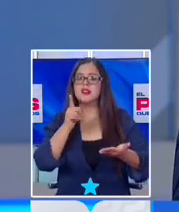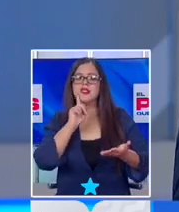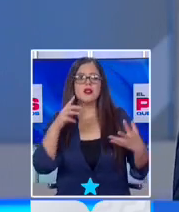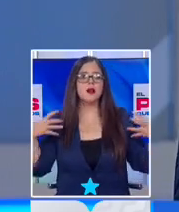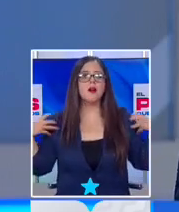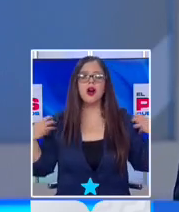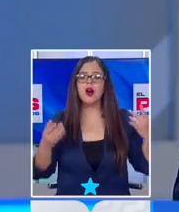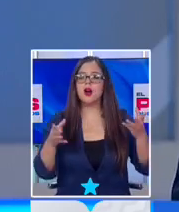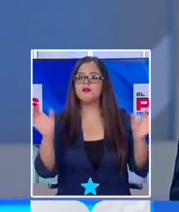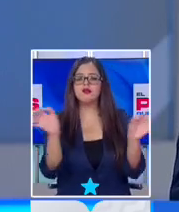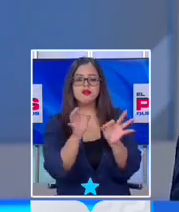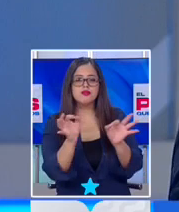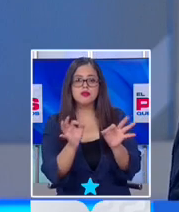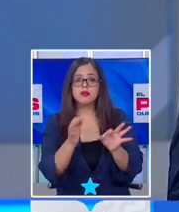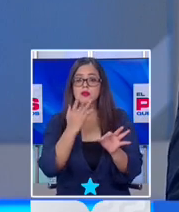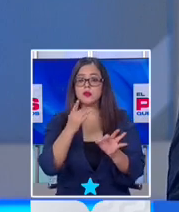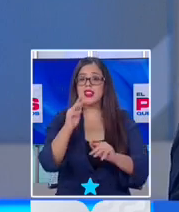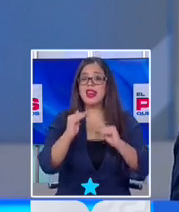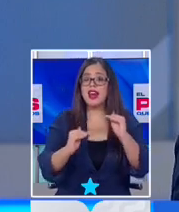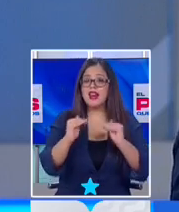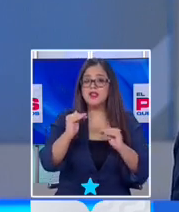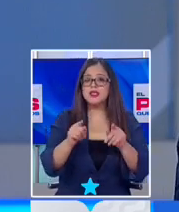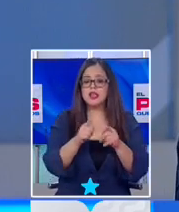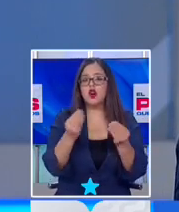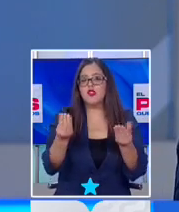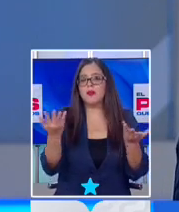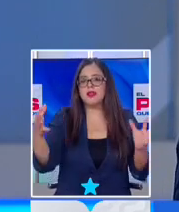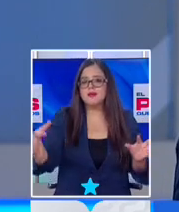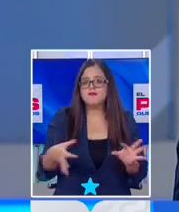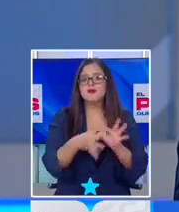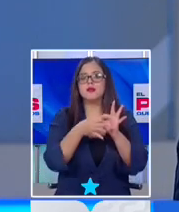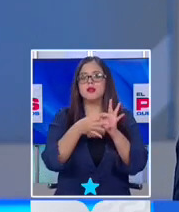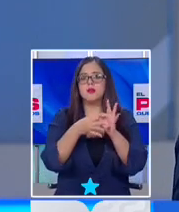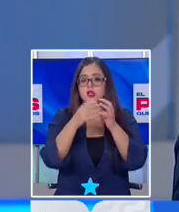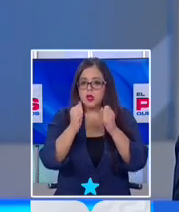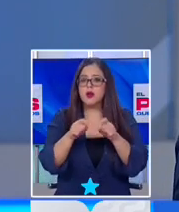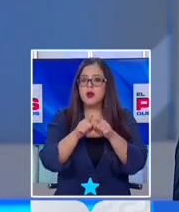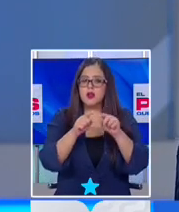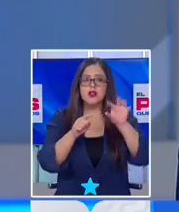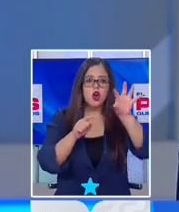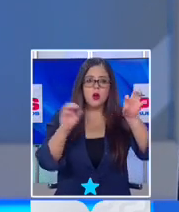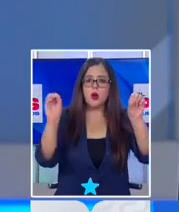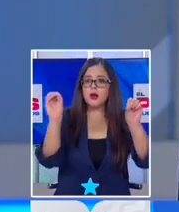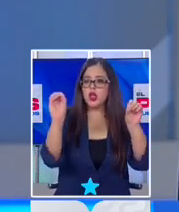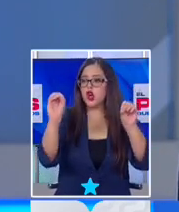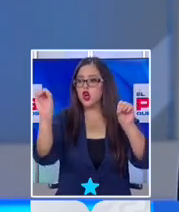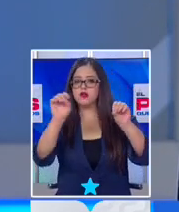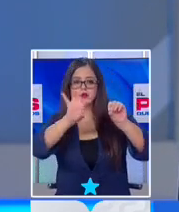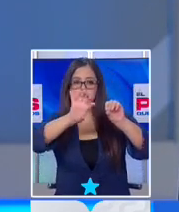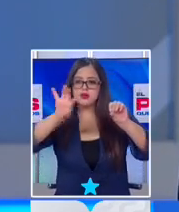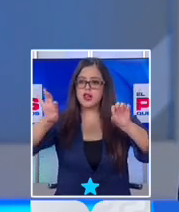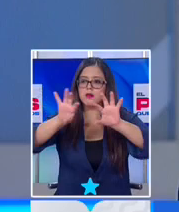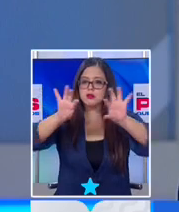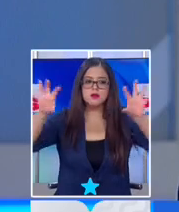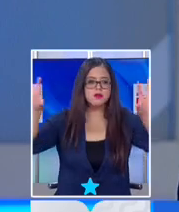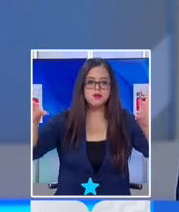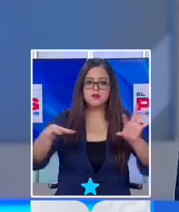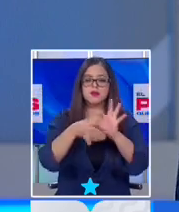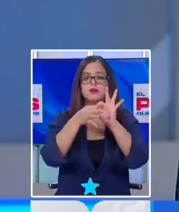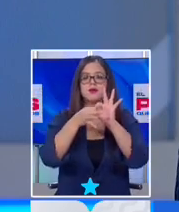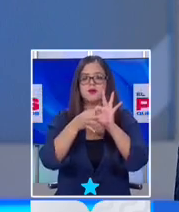venga sin lugar a duda que a veces se juntan pero también es posible la separación a cuando plantean que han habido